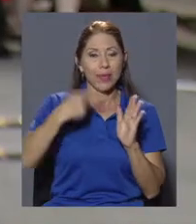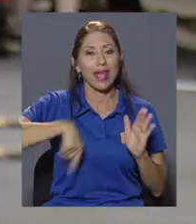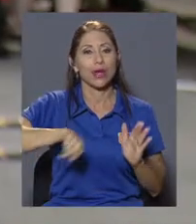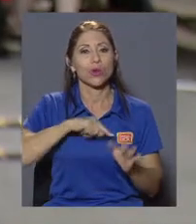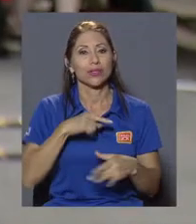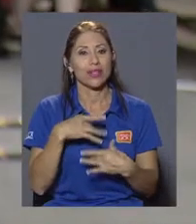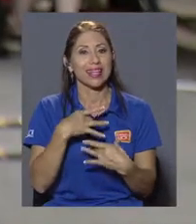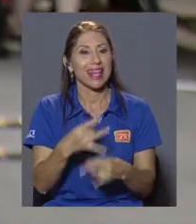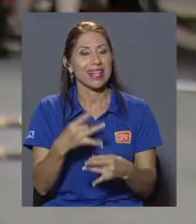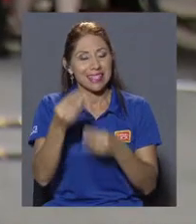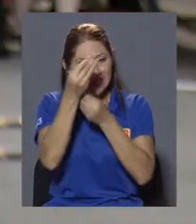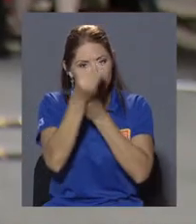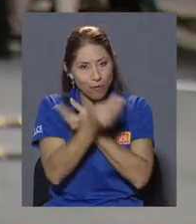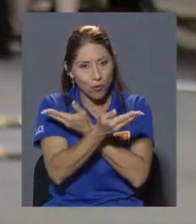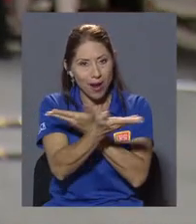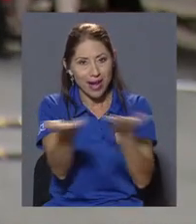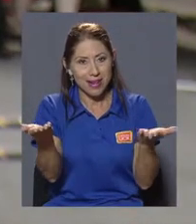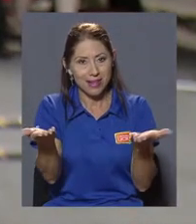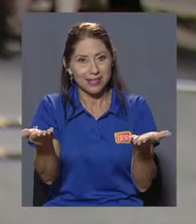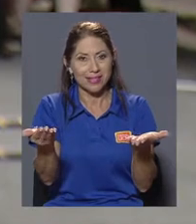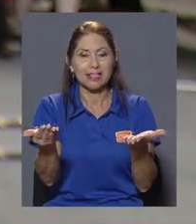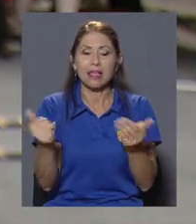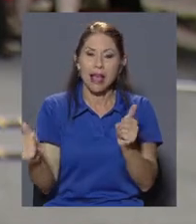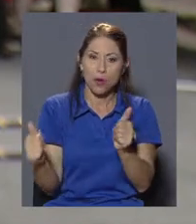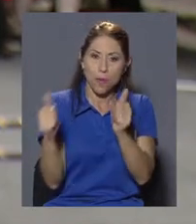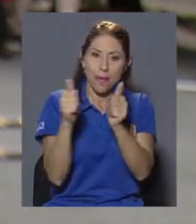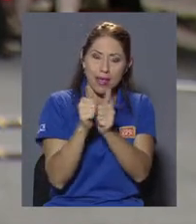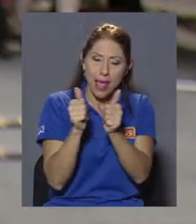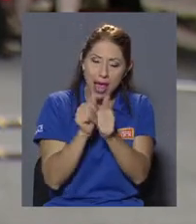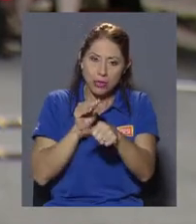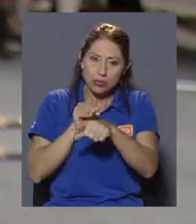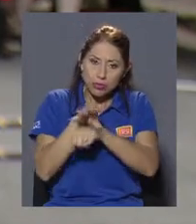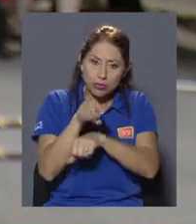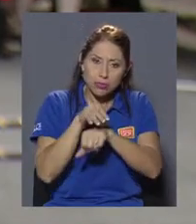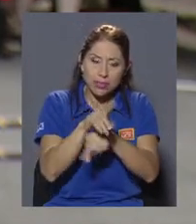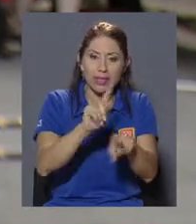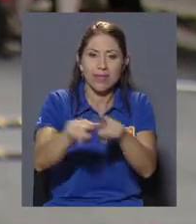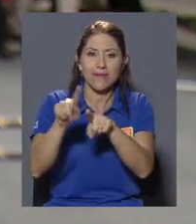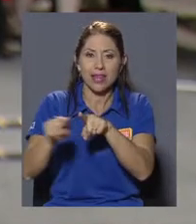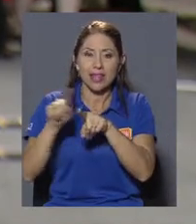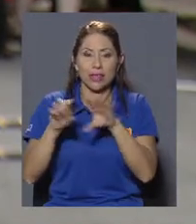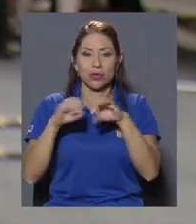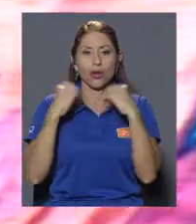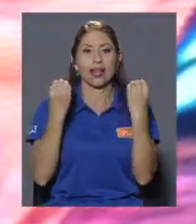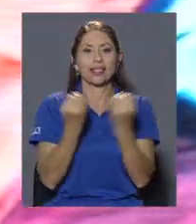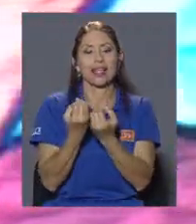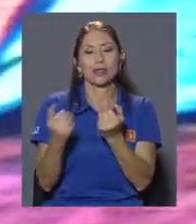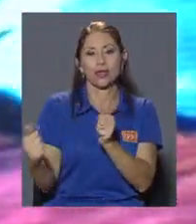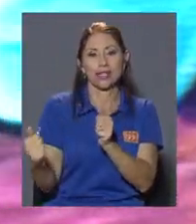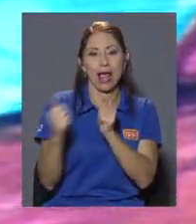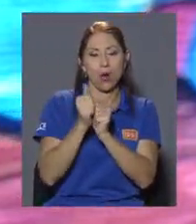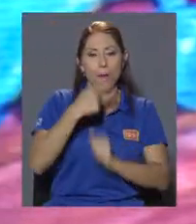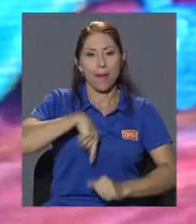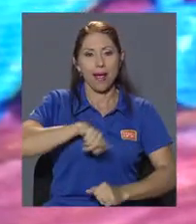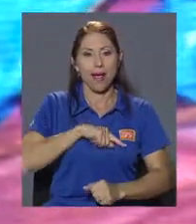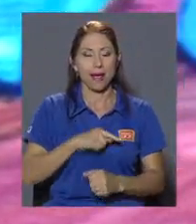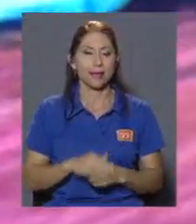es informarles, darles un acompañamiento, informarles sobre diferentes organizaciones que también nos